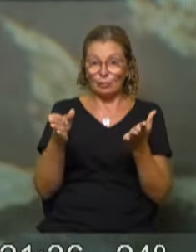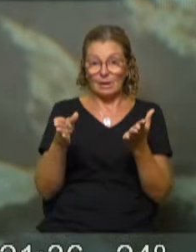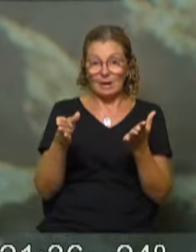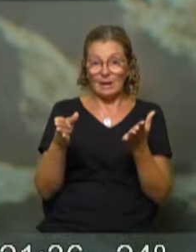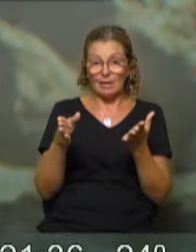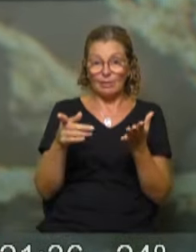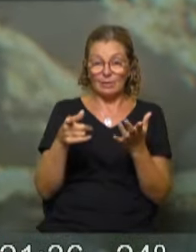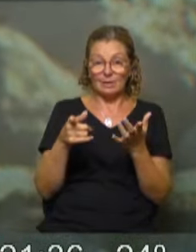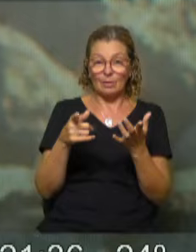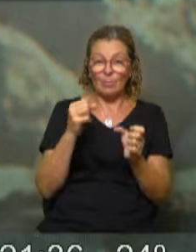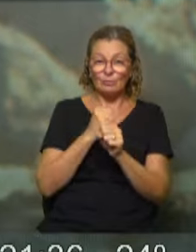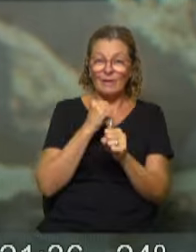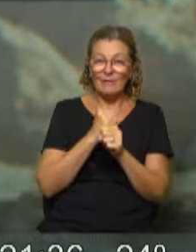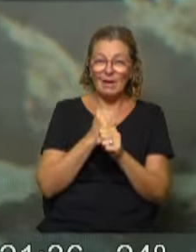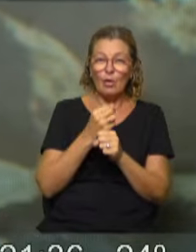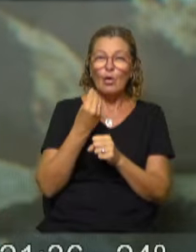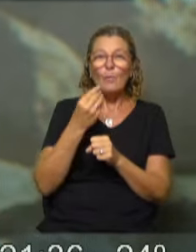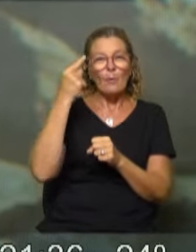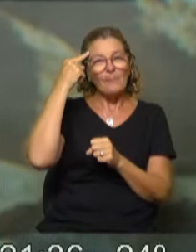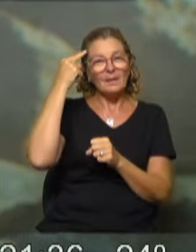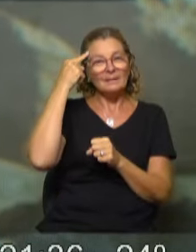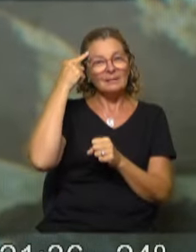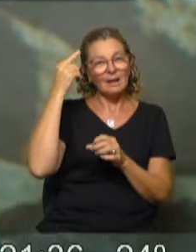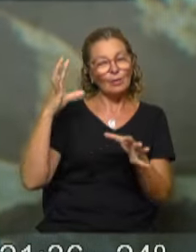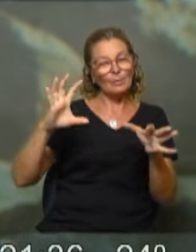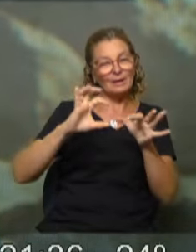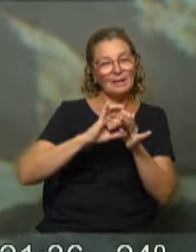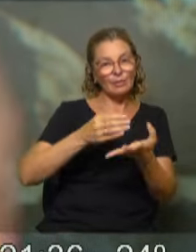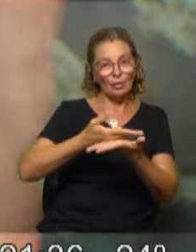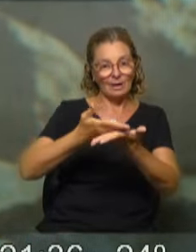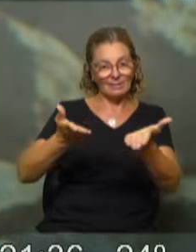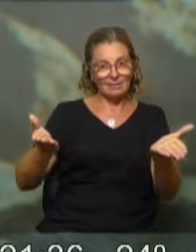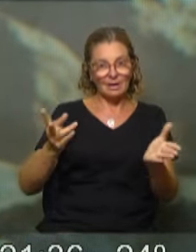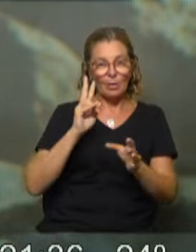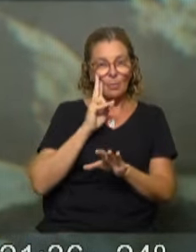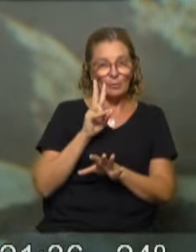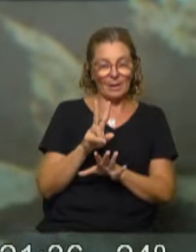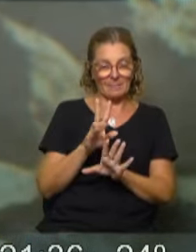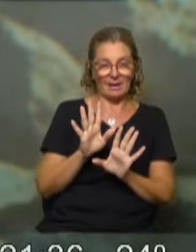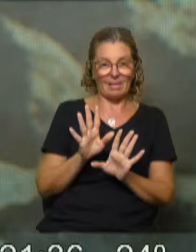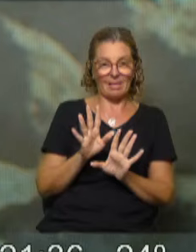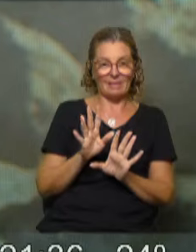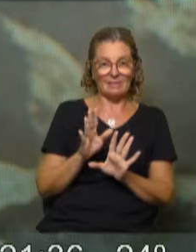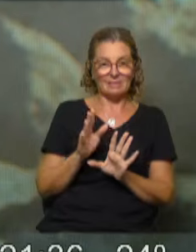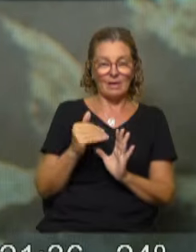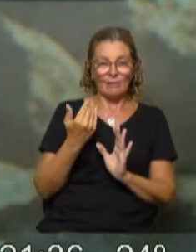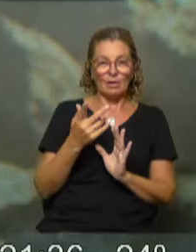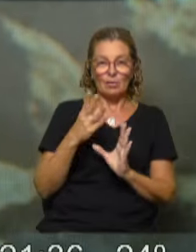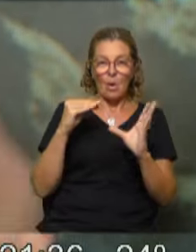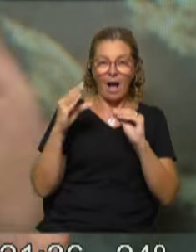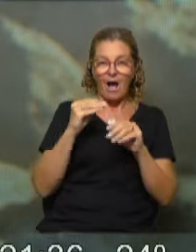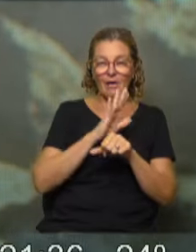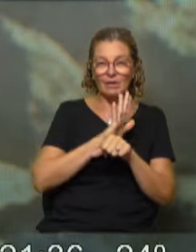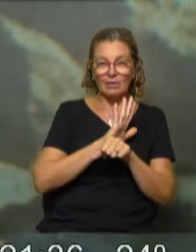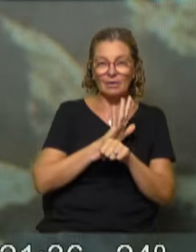y es un trabajo de cómo pensar la relación con la puesta en escena. Es como una mirada casi externa. No habla con las